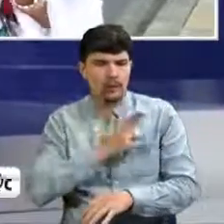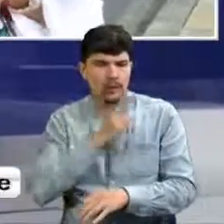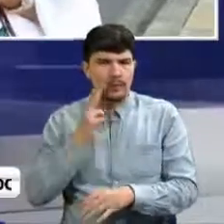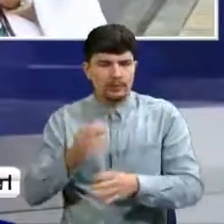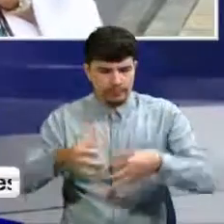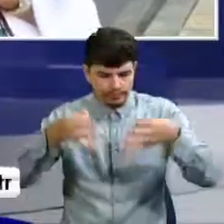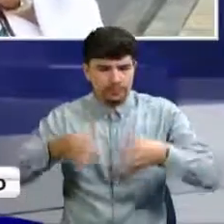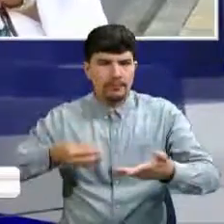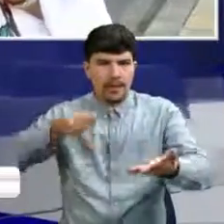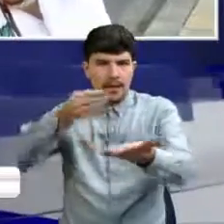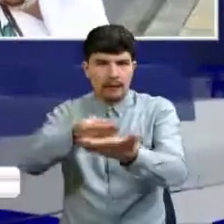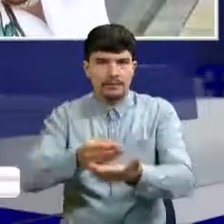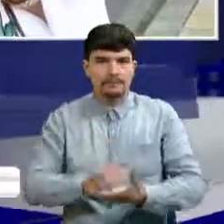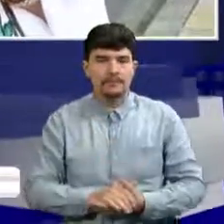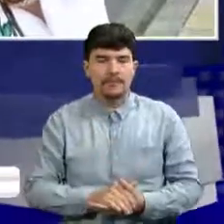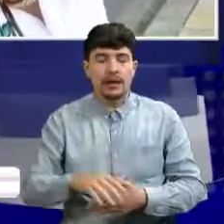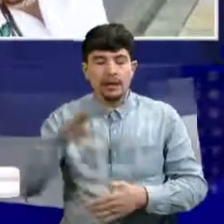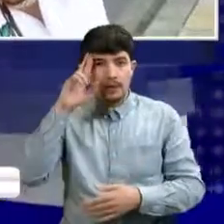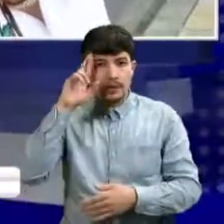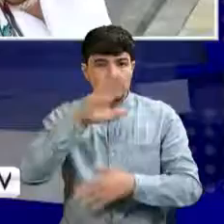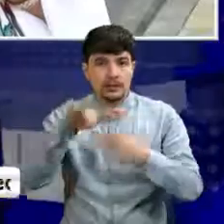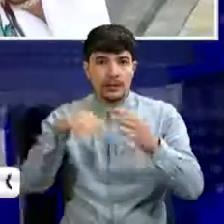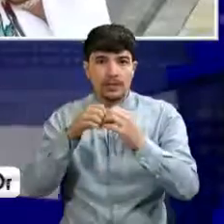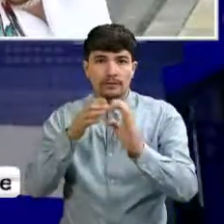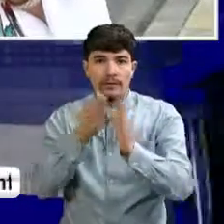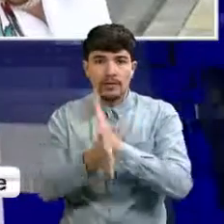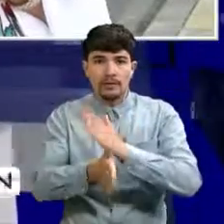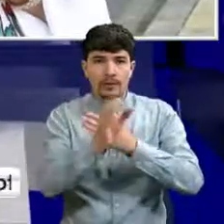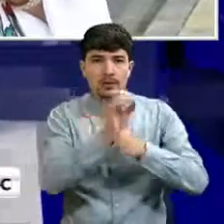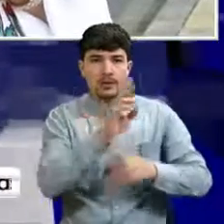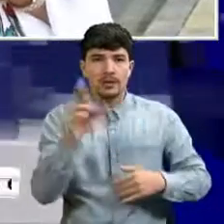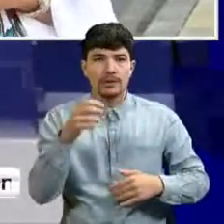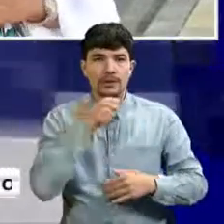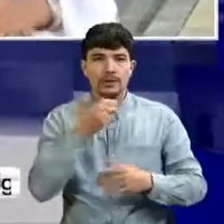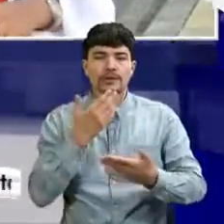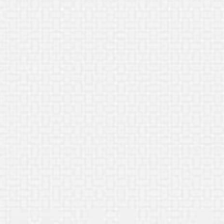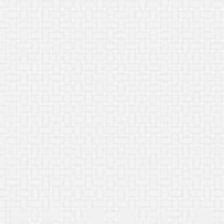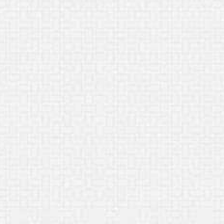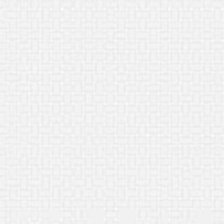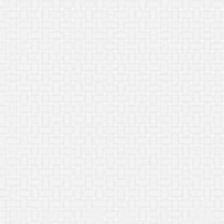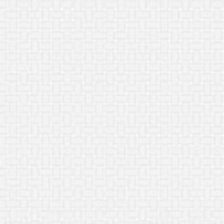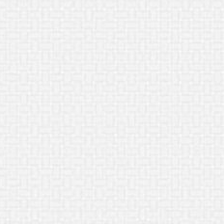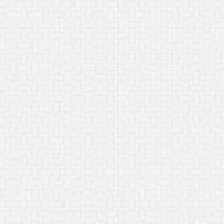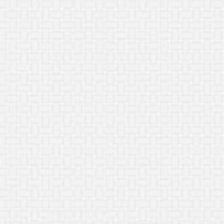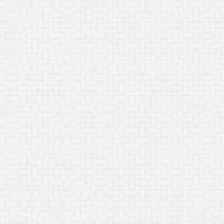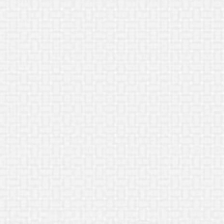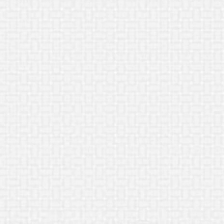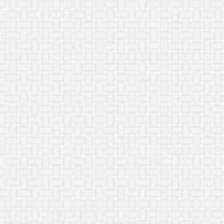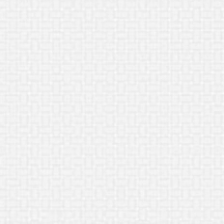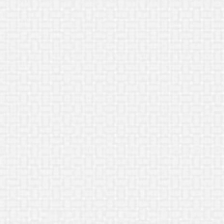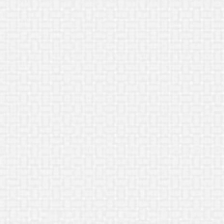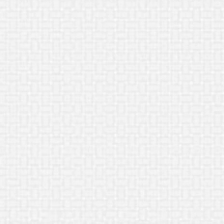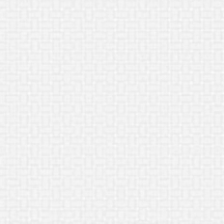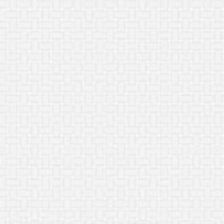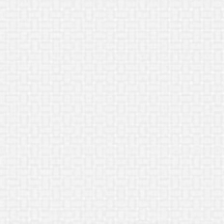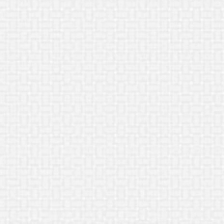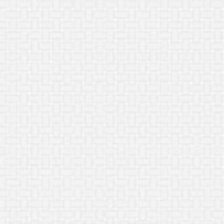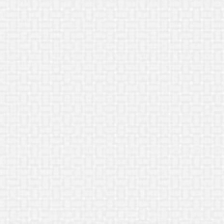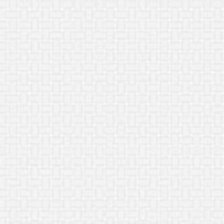hacer efectivos estos pagos por el momento es toda la información continúen con más de oriente noticias feliz tarde com